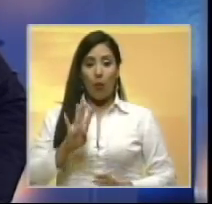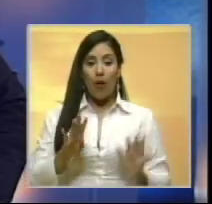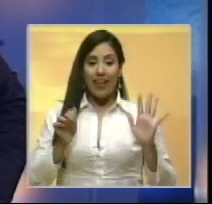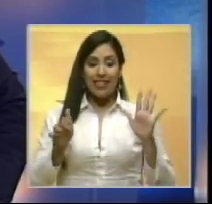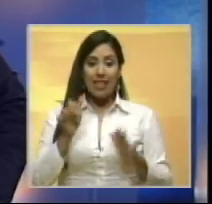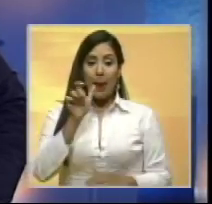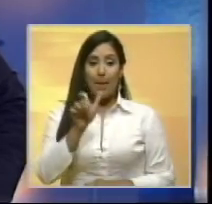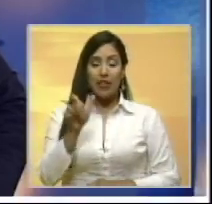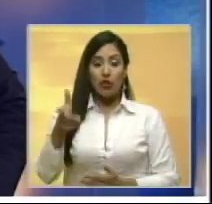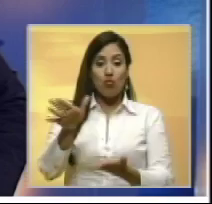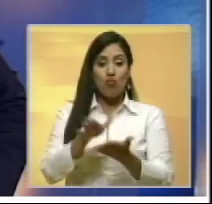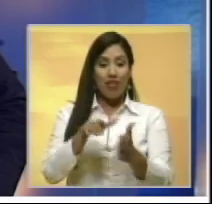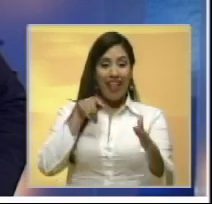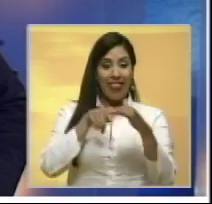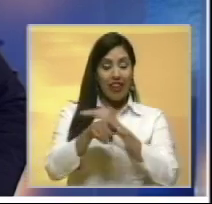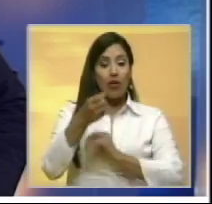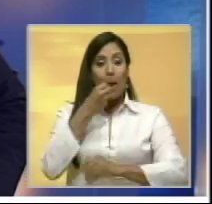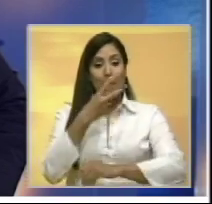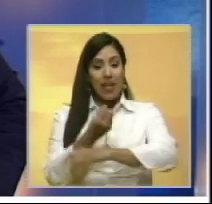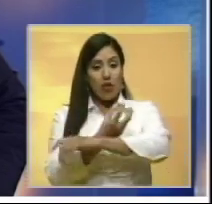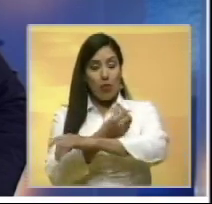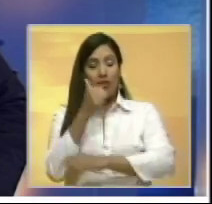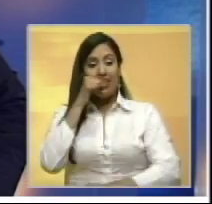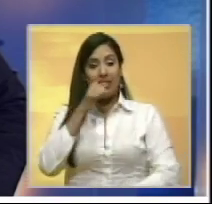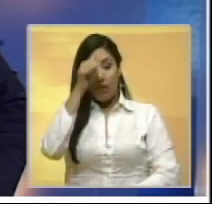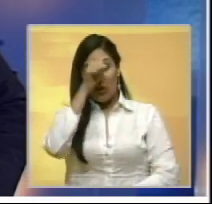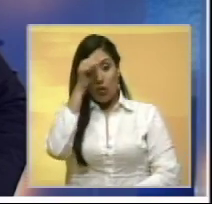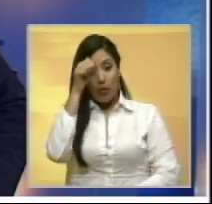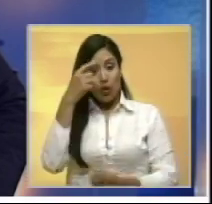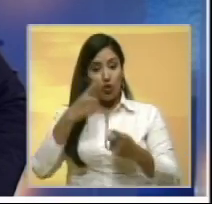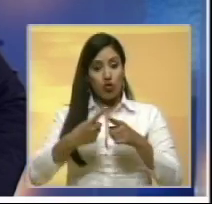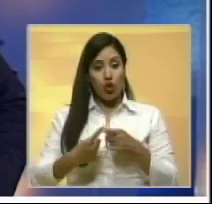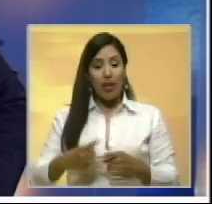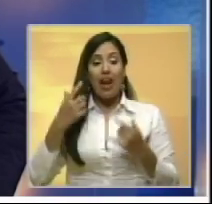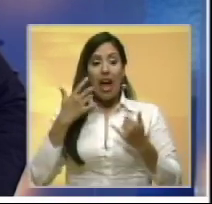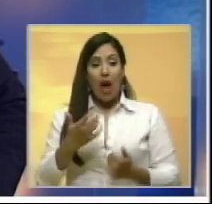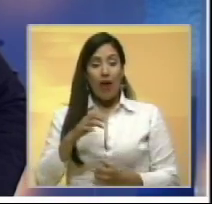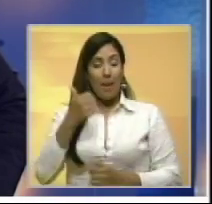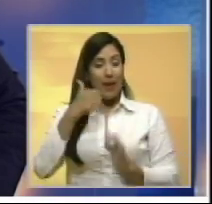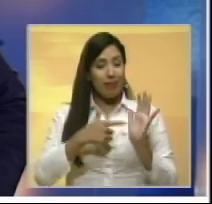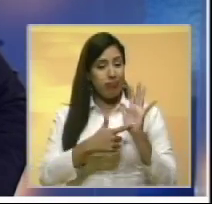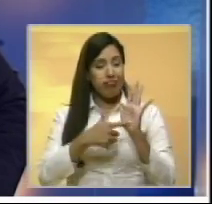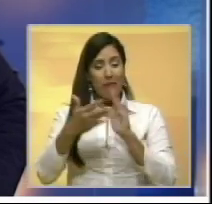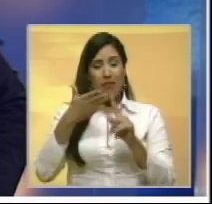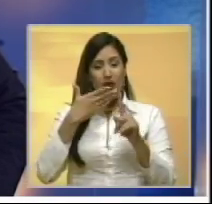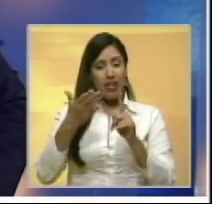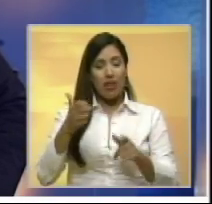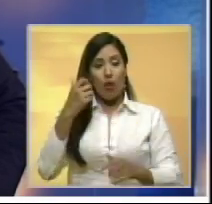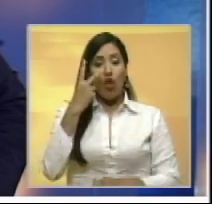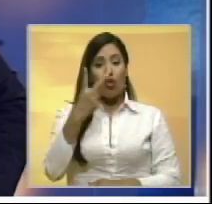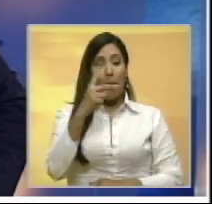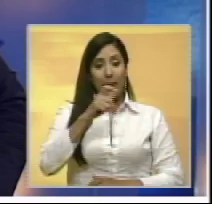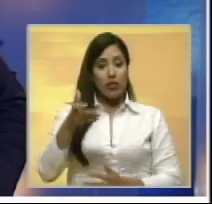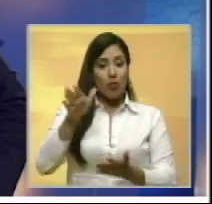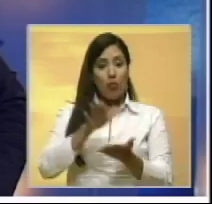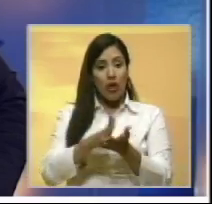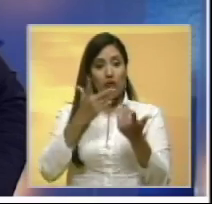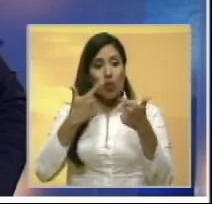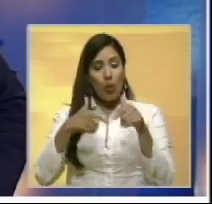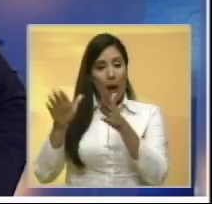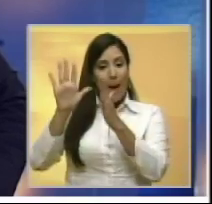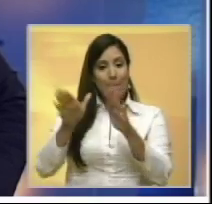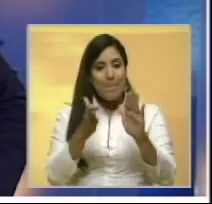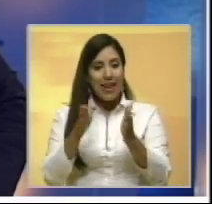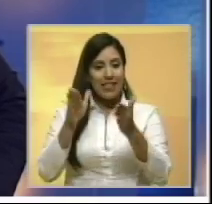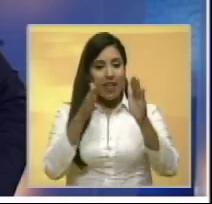...46 cadáveres fueron ingresados a la morgue de Bellomonte este fin de semana. Lirio Pérez nos dice que entre las muertes violentas se cuenta un doble homicidio en el sector Los